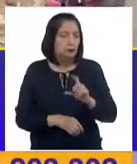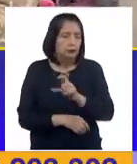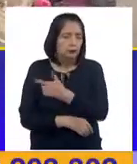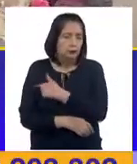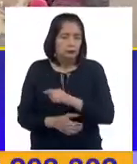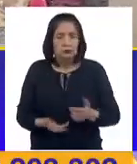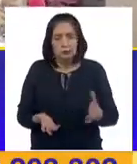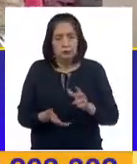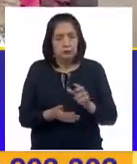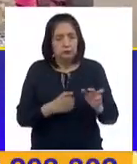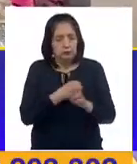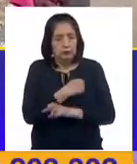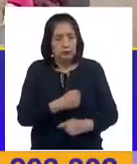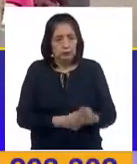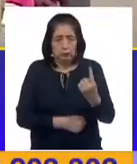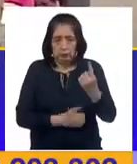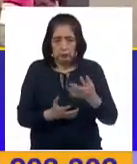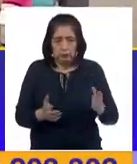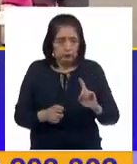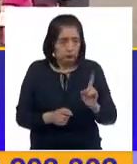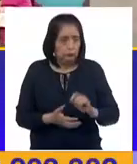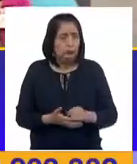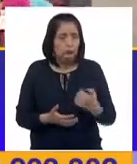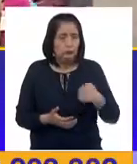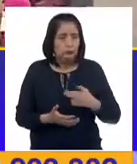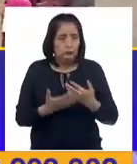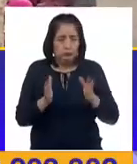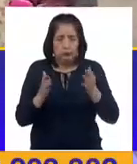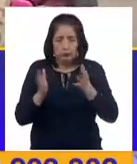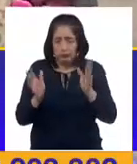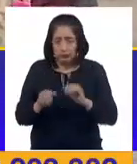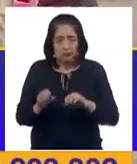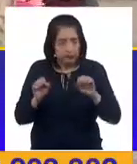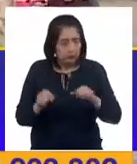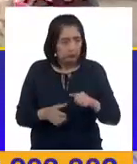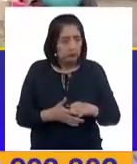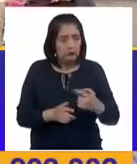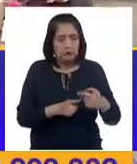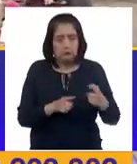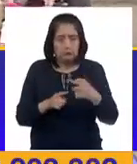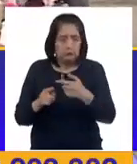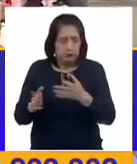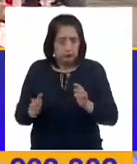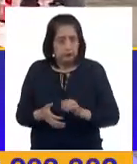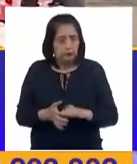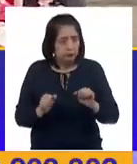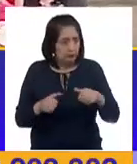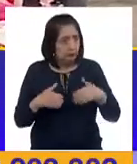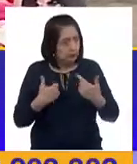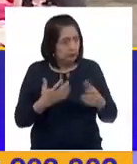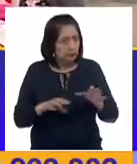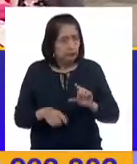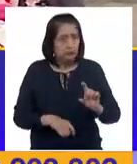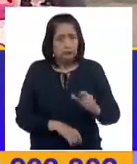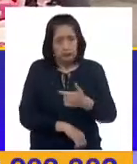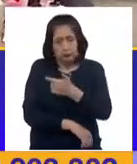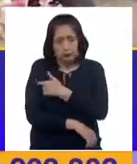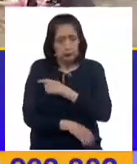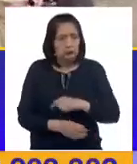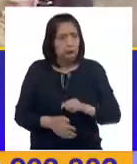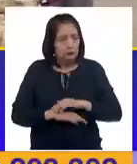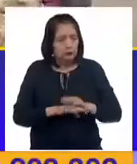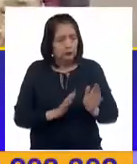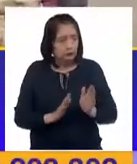puede dedicarse a una sola cosa, tenemos que tener abierta la posibilidad de varias cosas y podamos hacer una vacunación, como